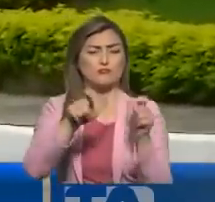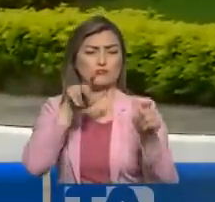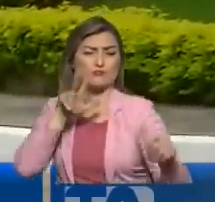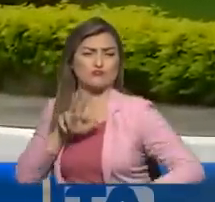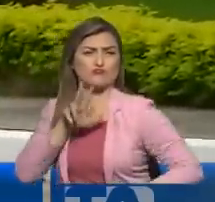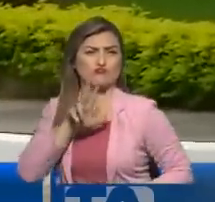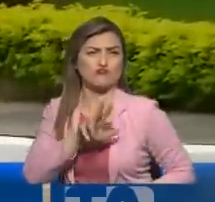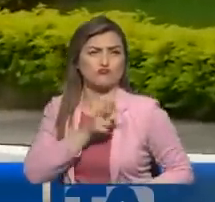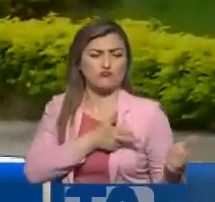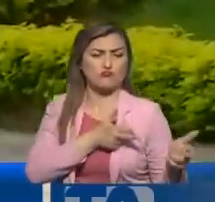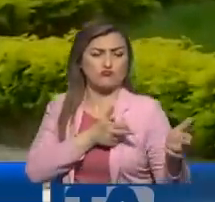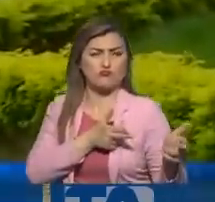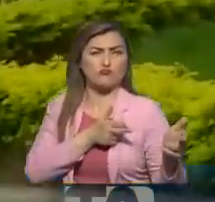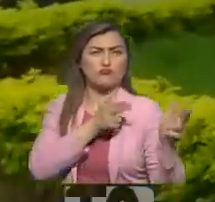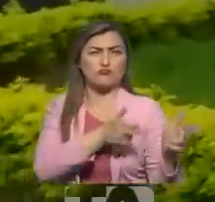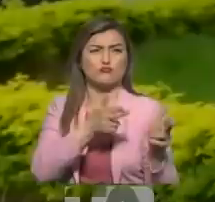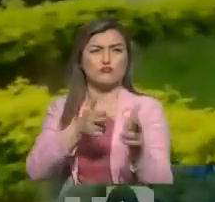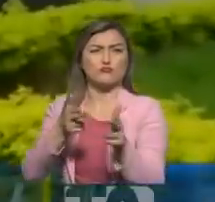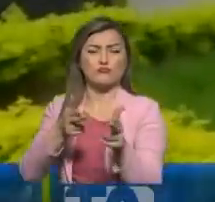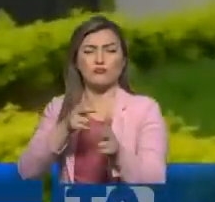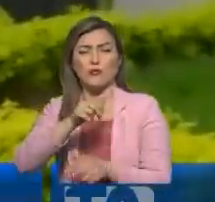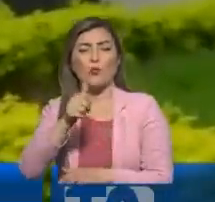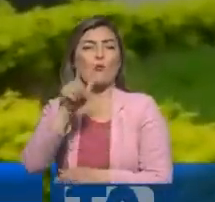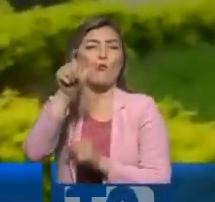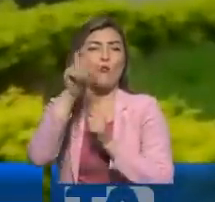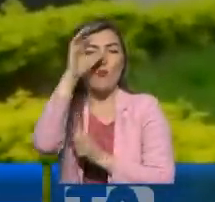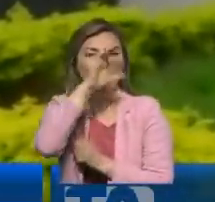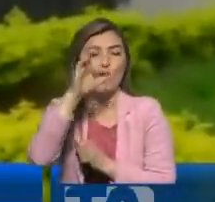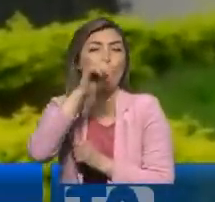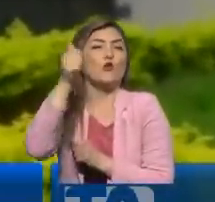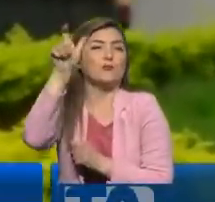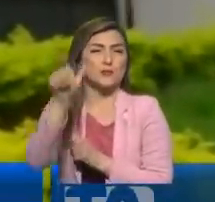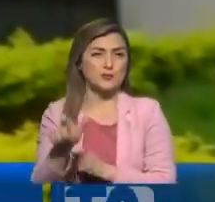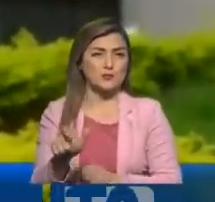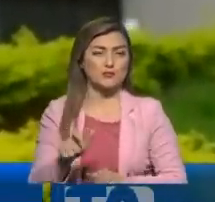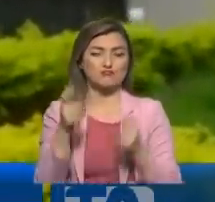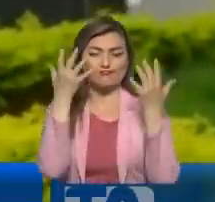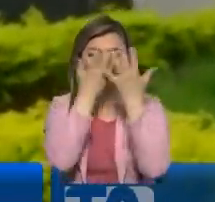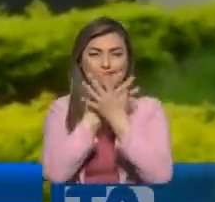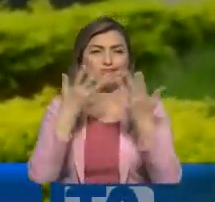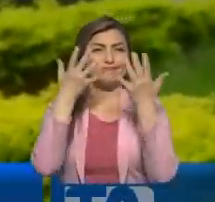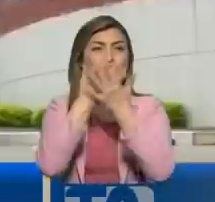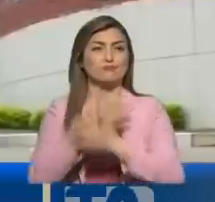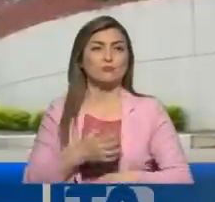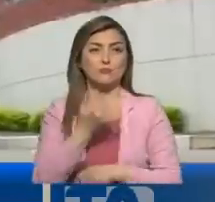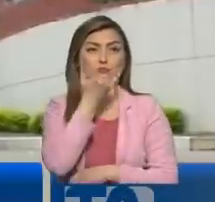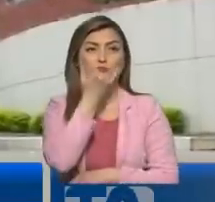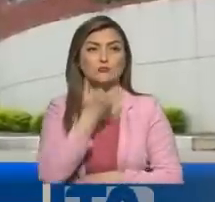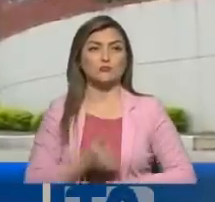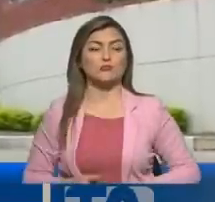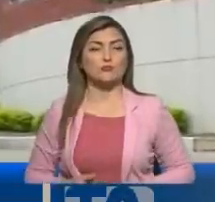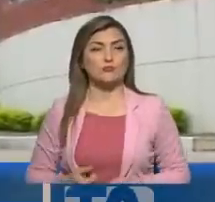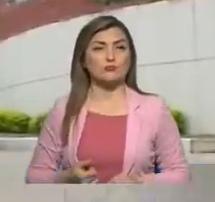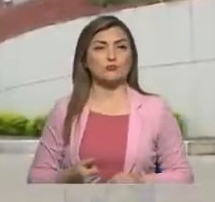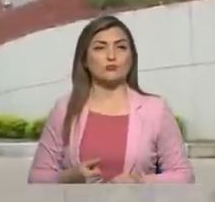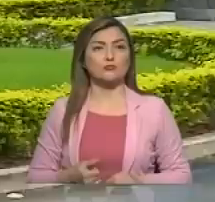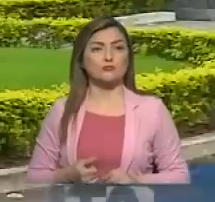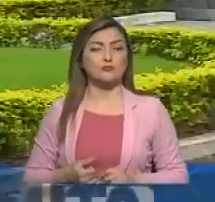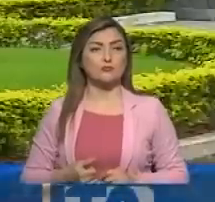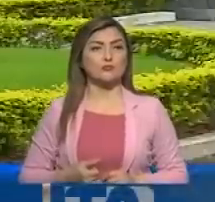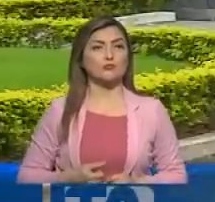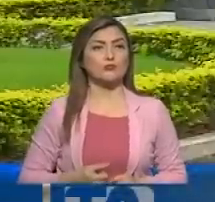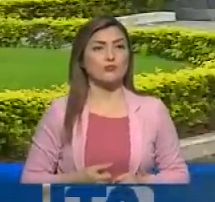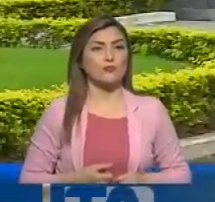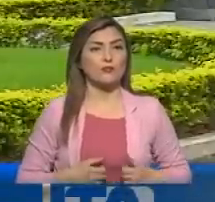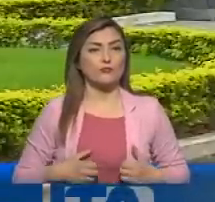ingresaron fuertemente armados buscando a una tercera persona, en lo que se trataría, según las hipótesis de la Policía Nacional,